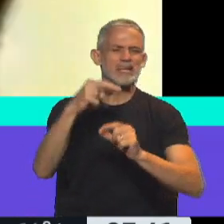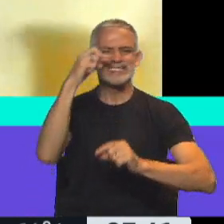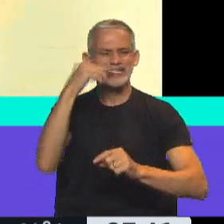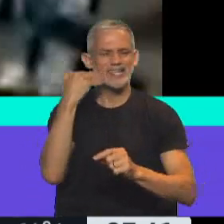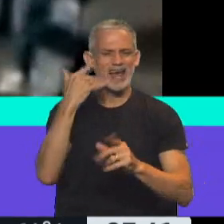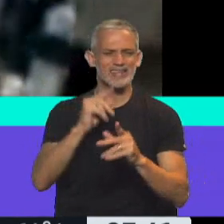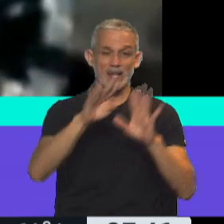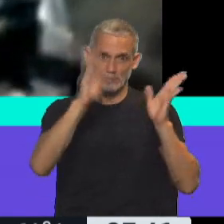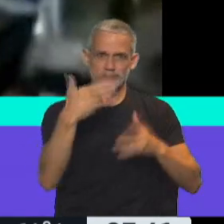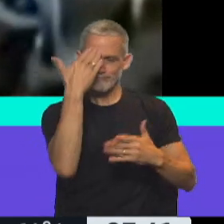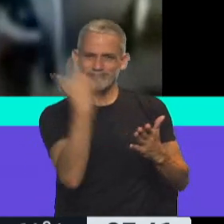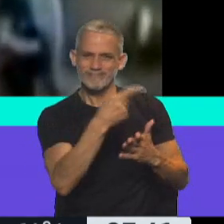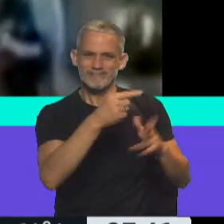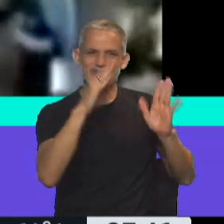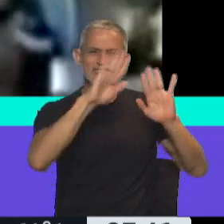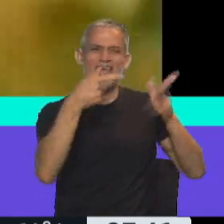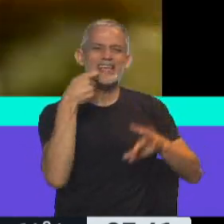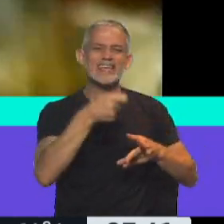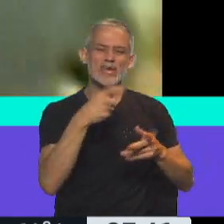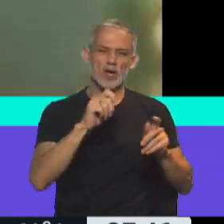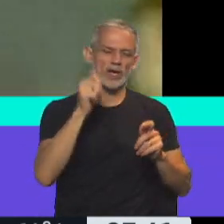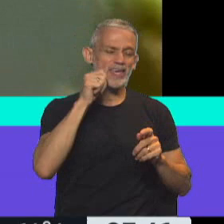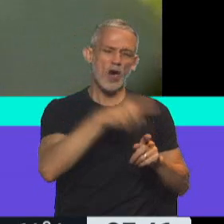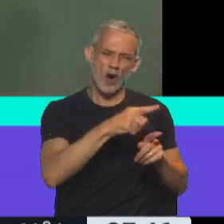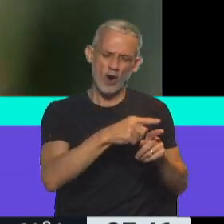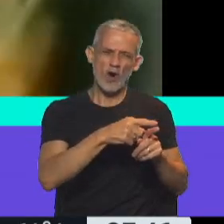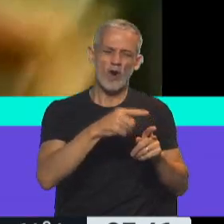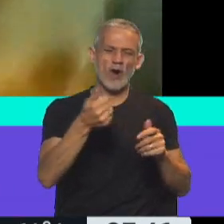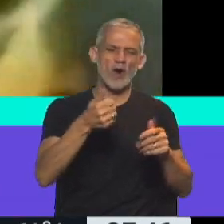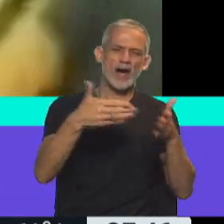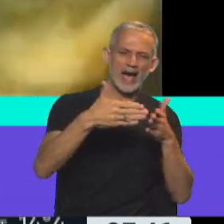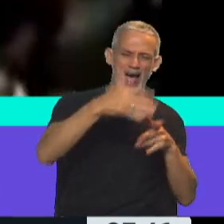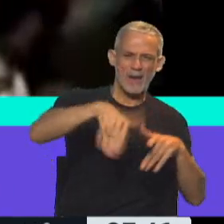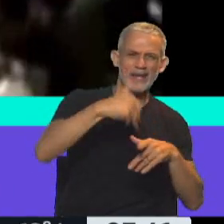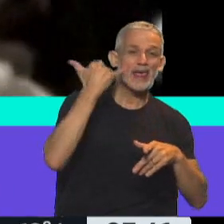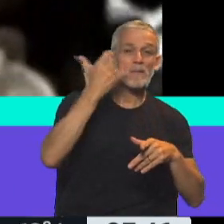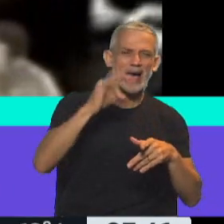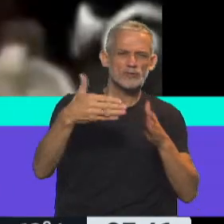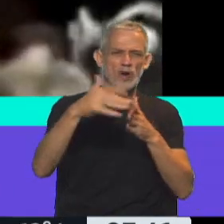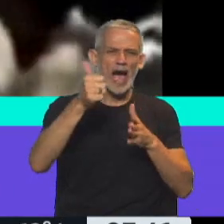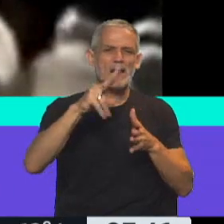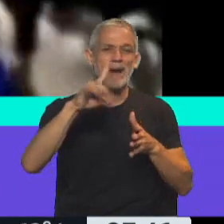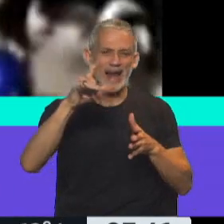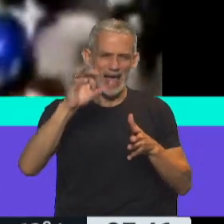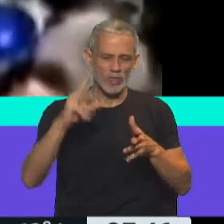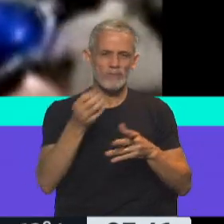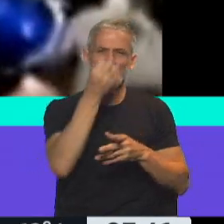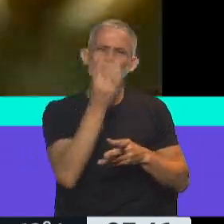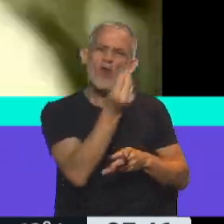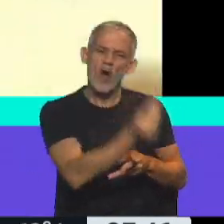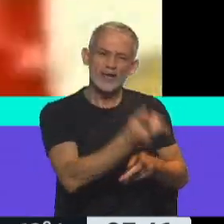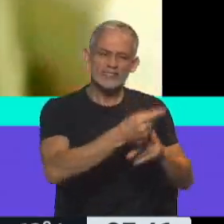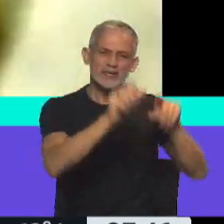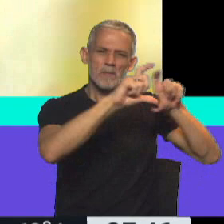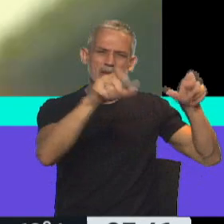frente al kiosco de Sabo, situado en Avenida de Mayo y Alvarado, donde colocaron flores y pegaron sobre la persiana metálica carteles